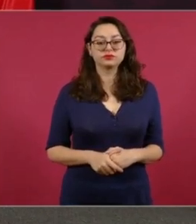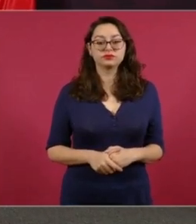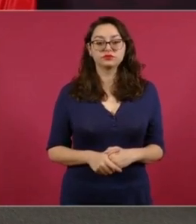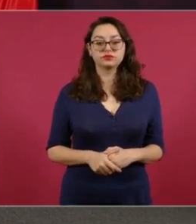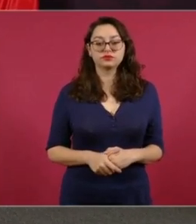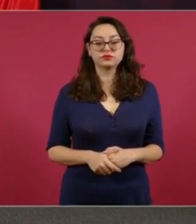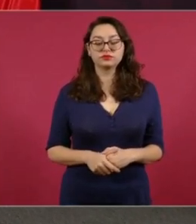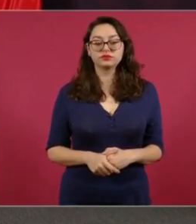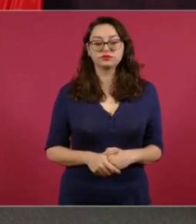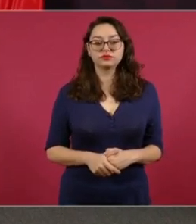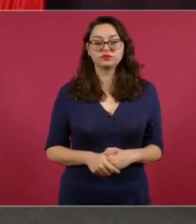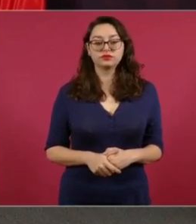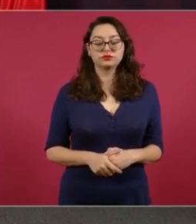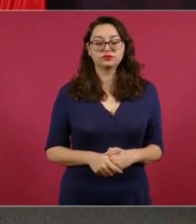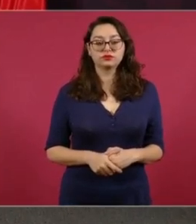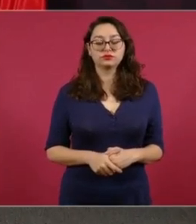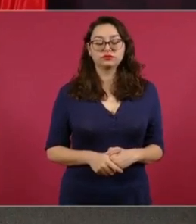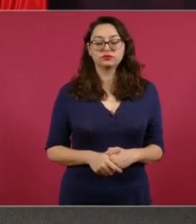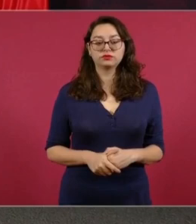y